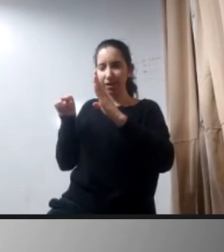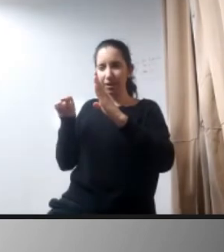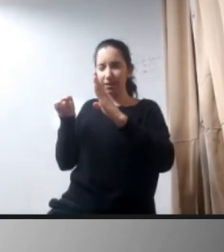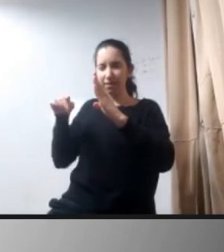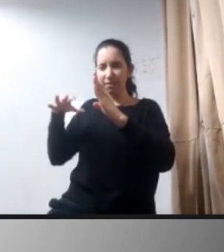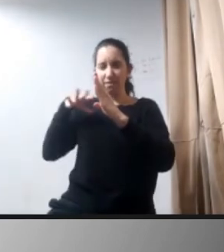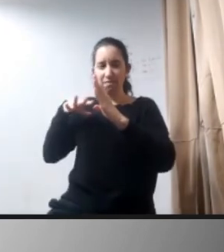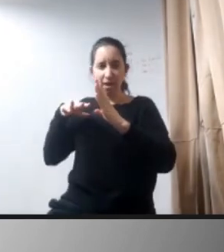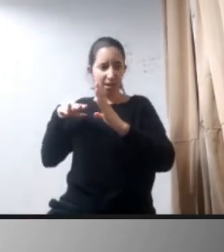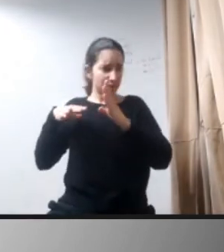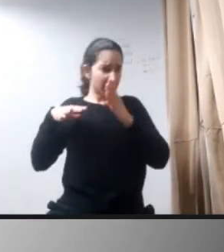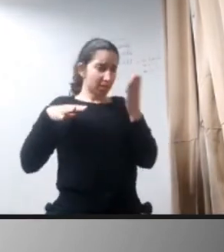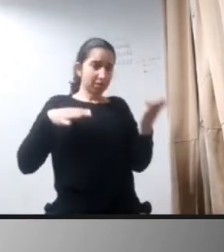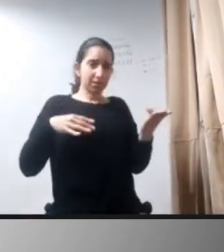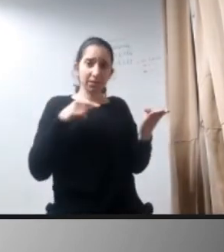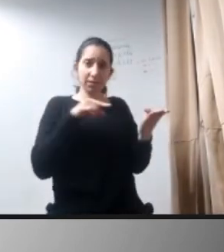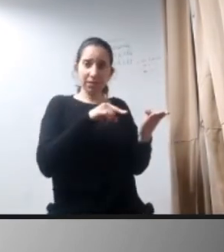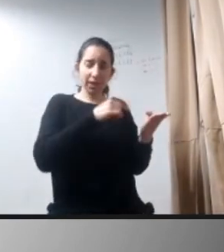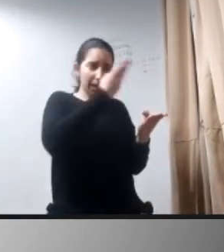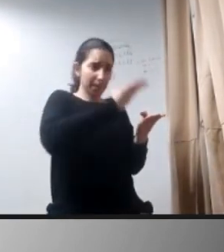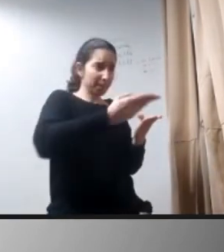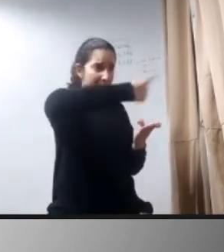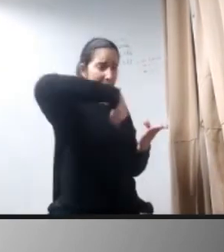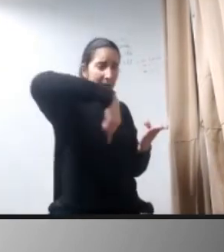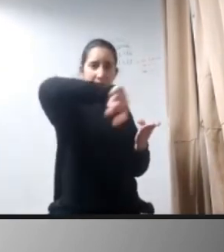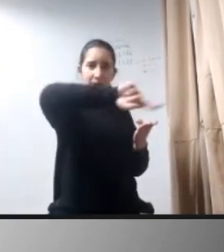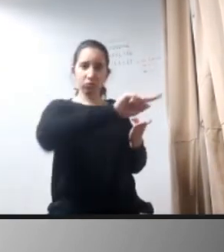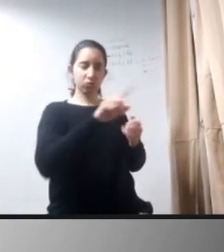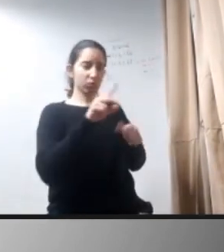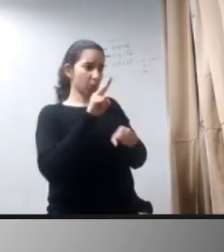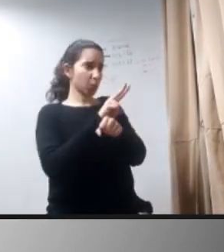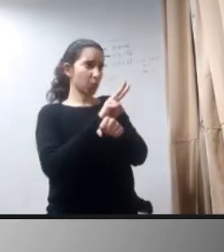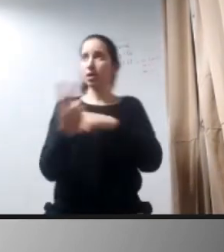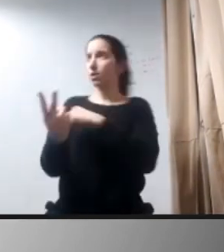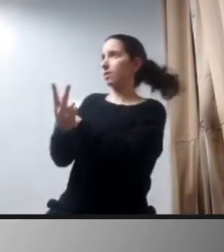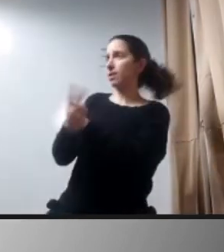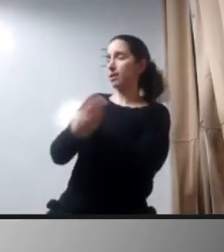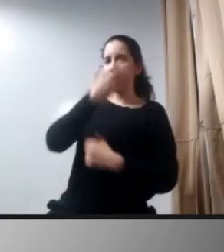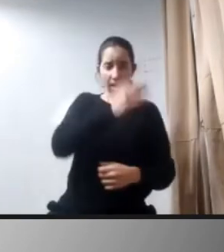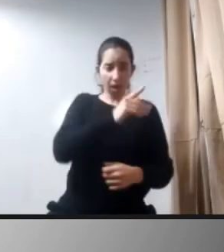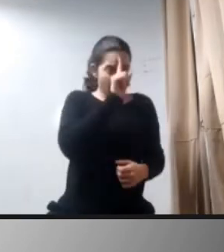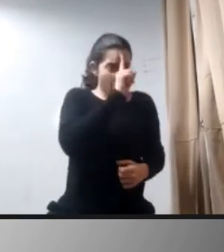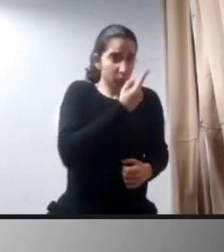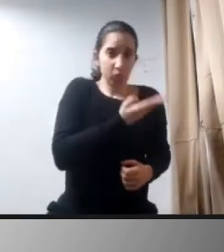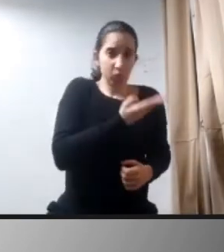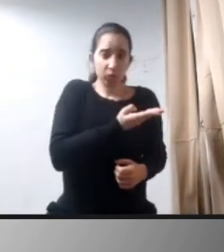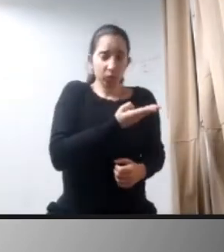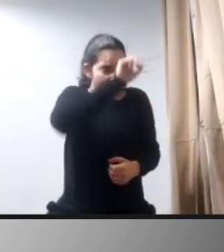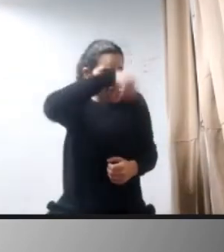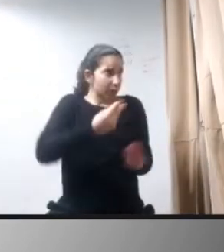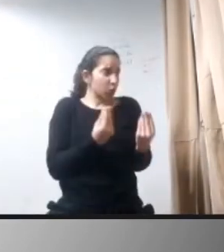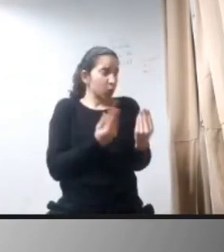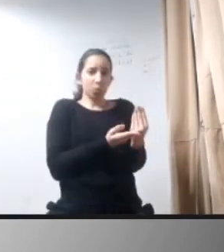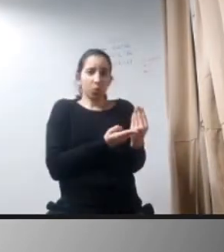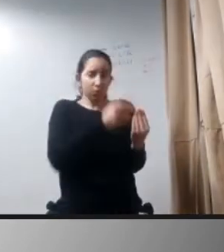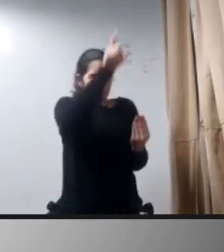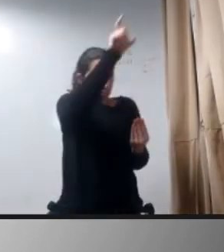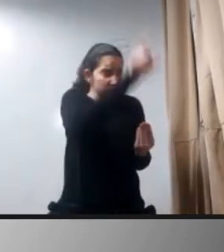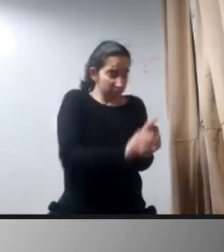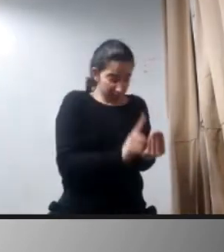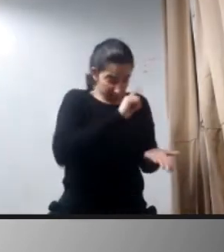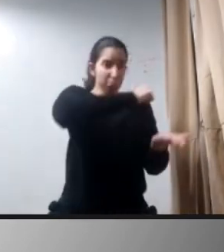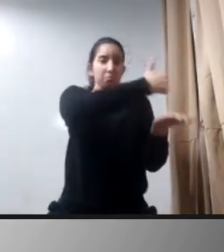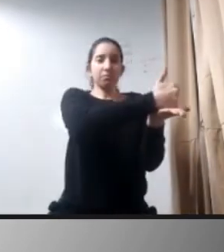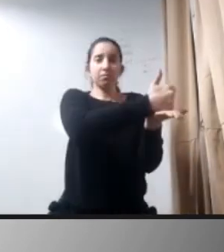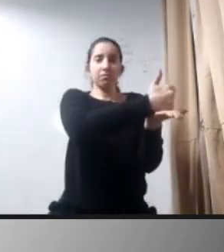de la discusión la autonomía y la agencia de aquellas personas que son cuidadas, ¿no?